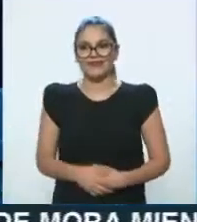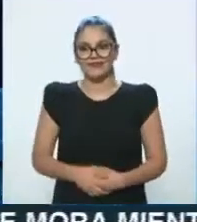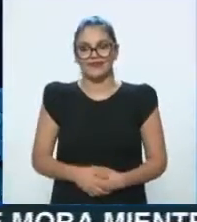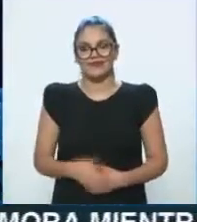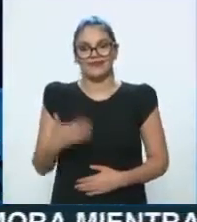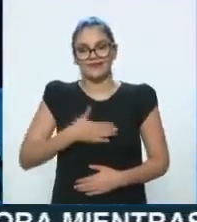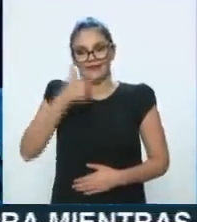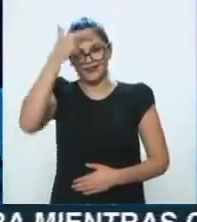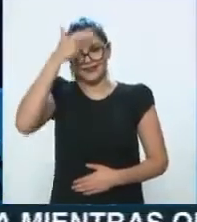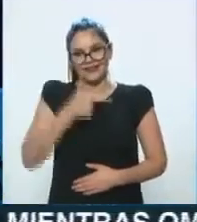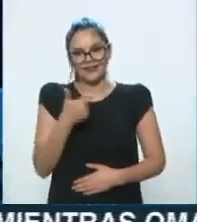buenas noches bueno mucho gusto